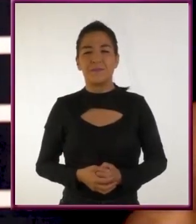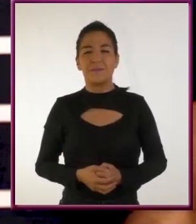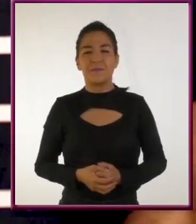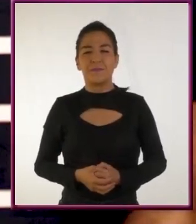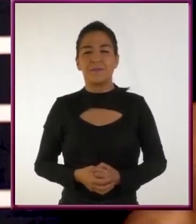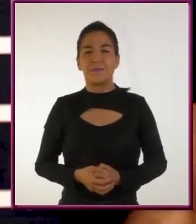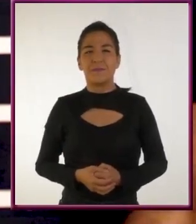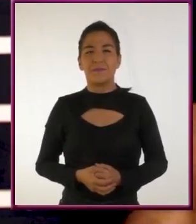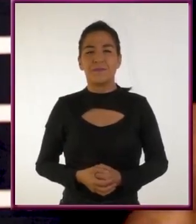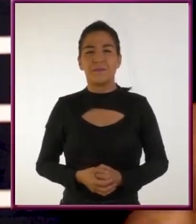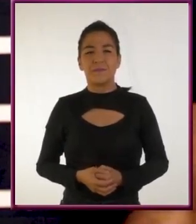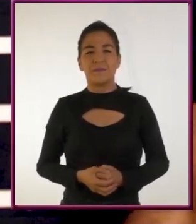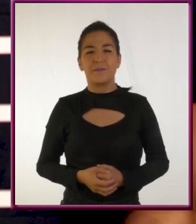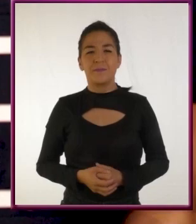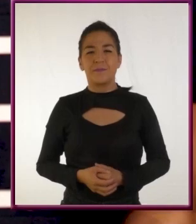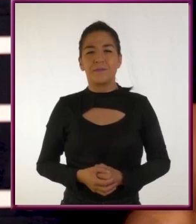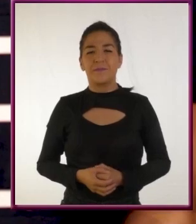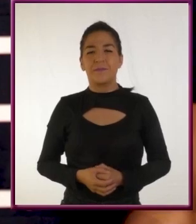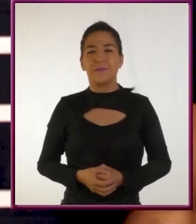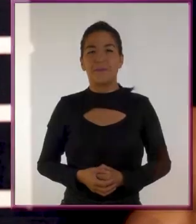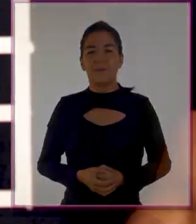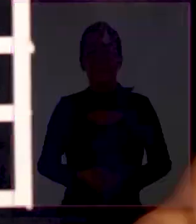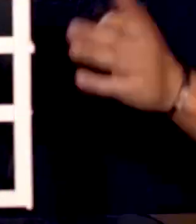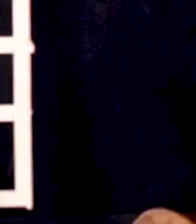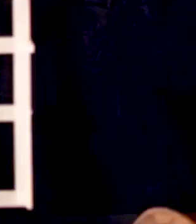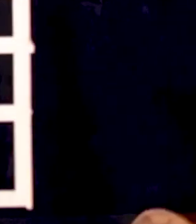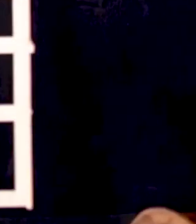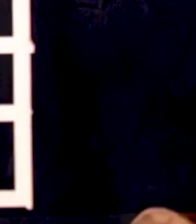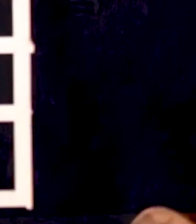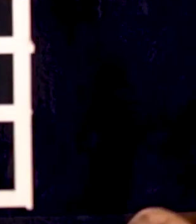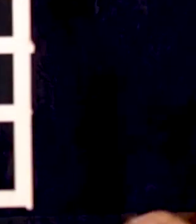Entonces este queda como Como 4.